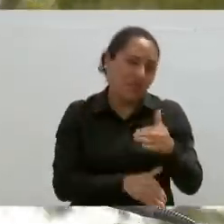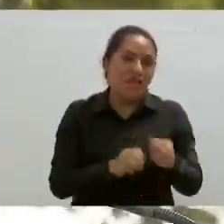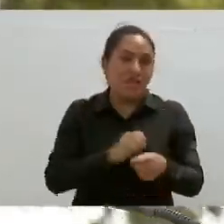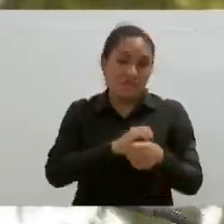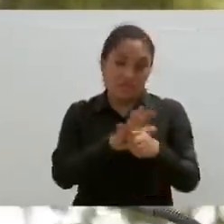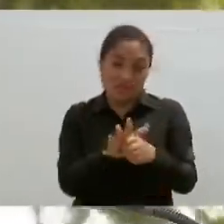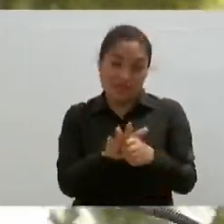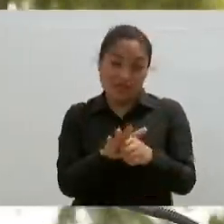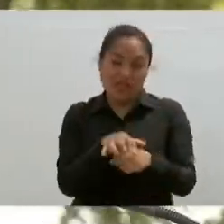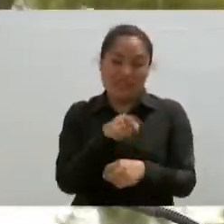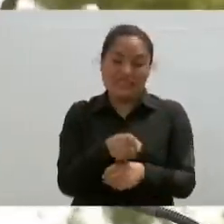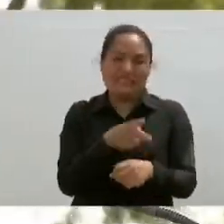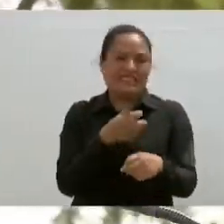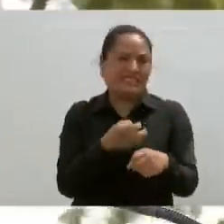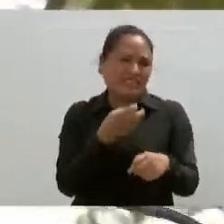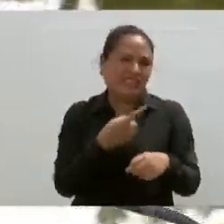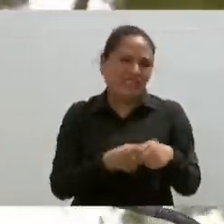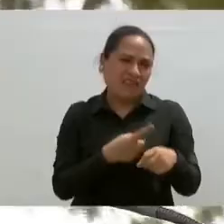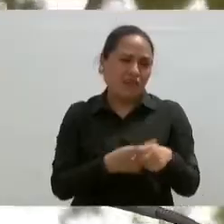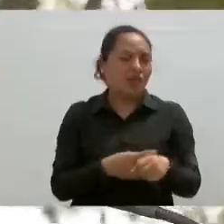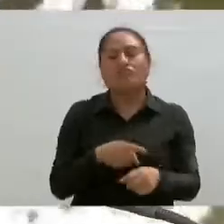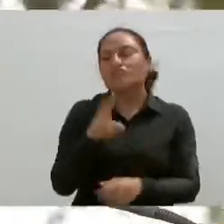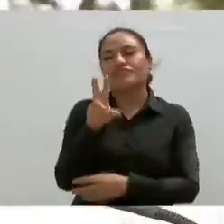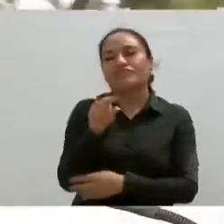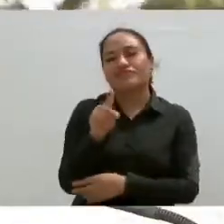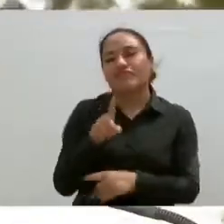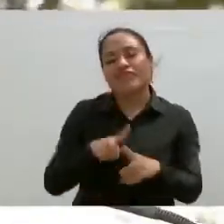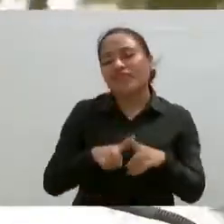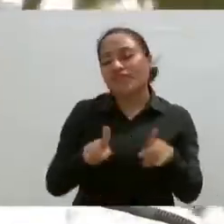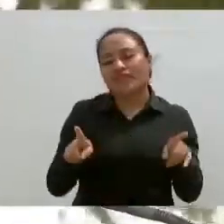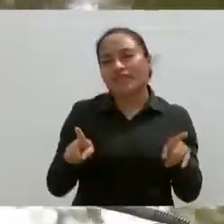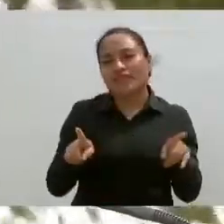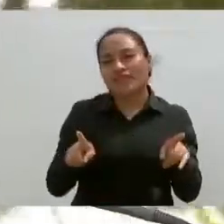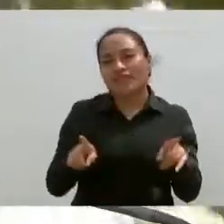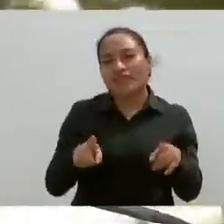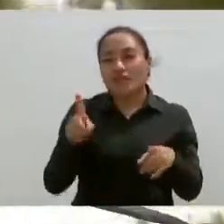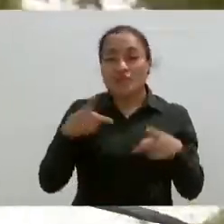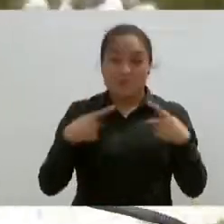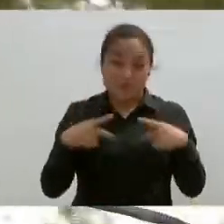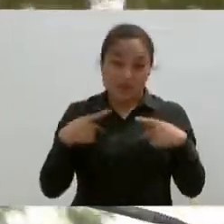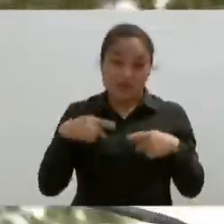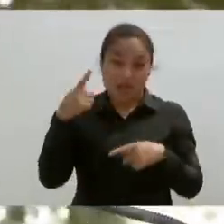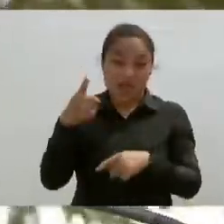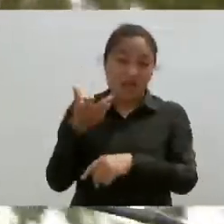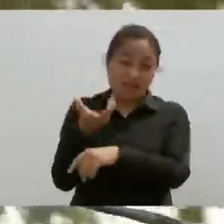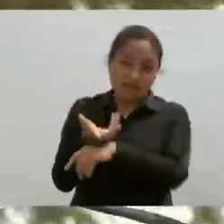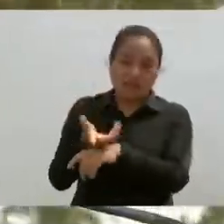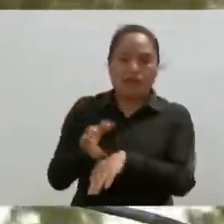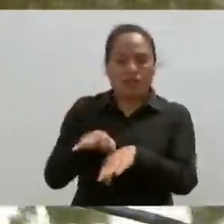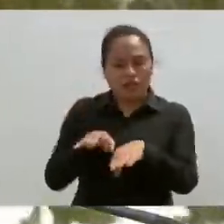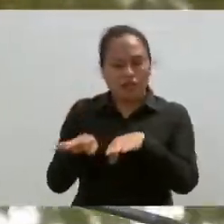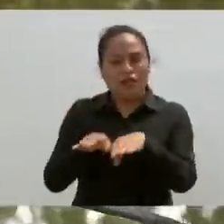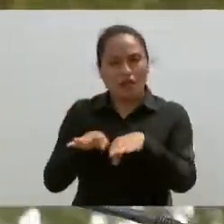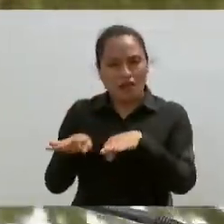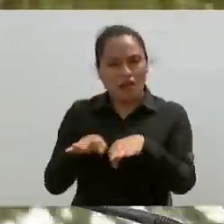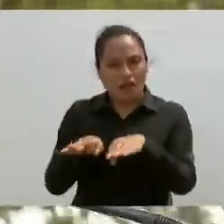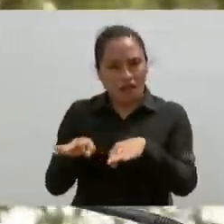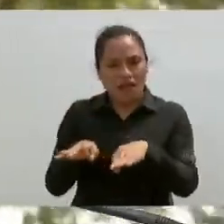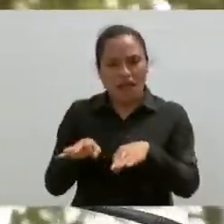fue lo contrario. Nuestros paisanos ya son